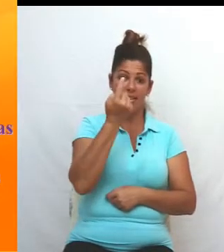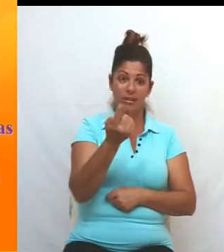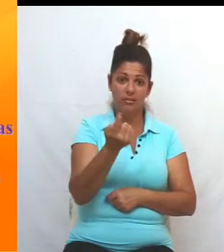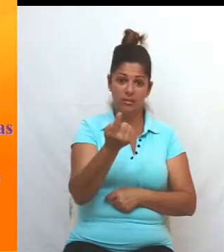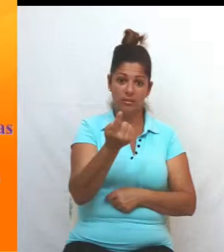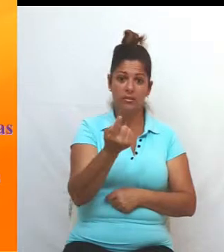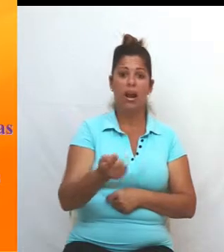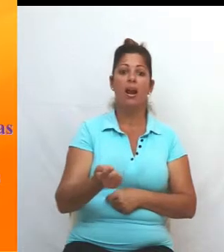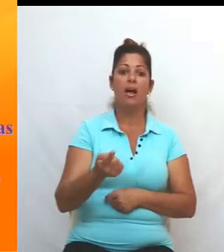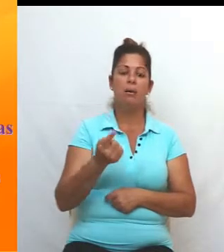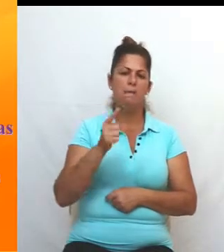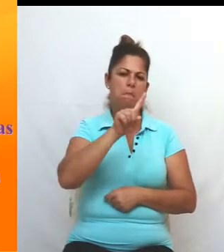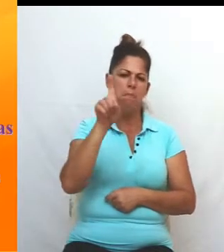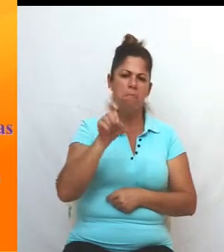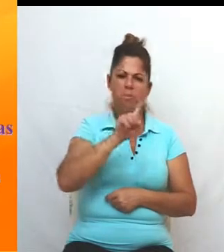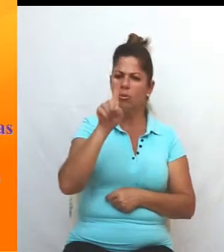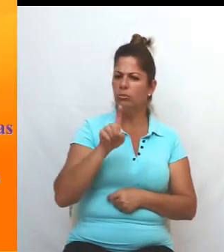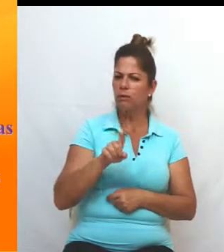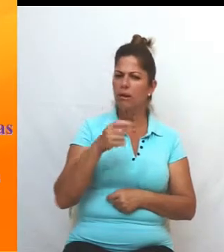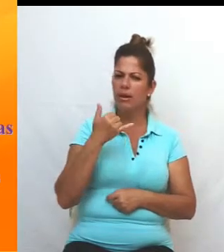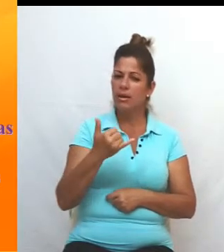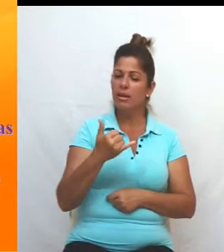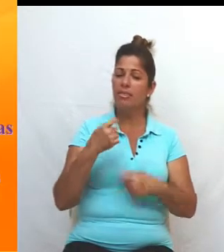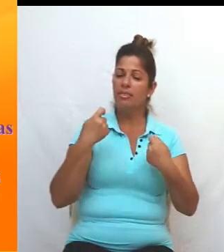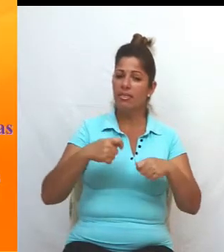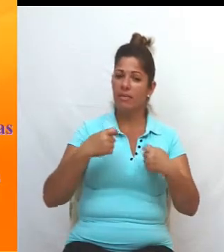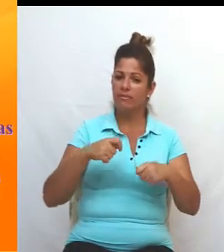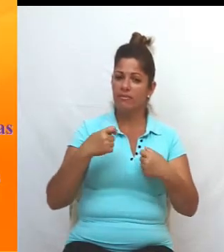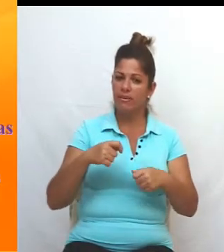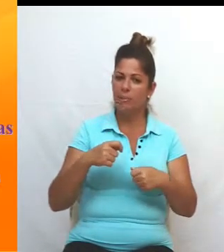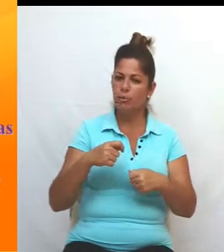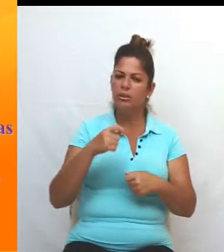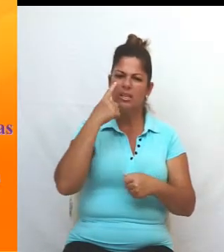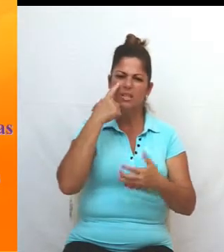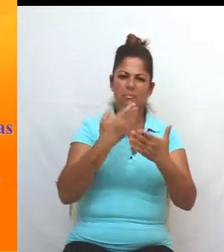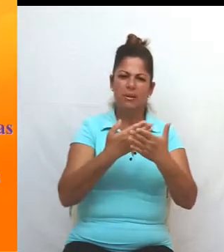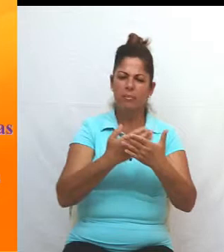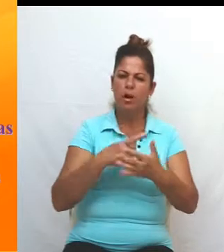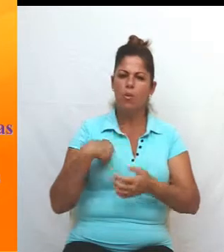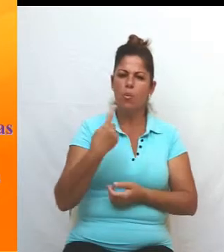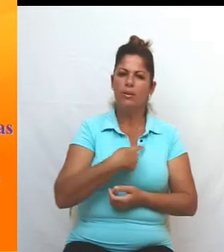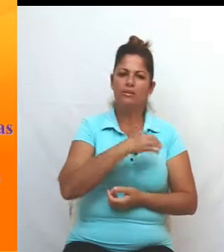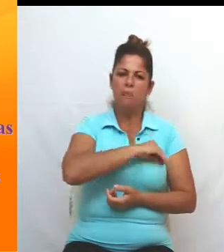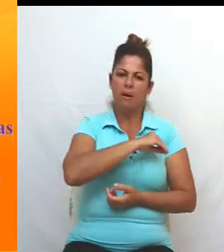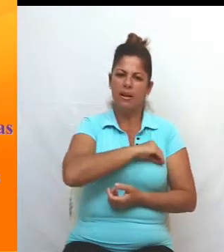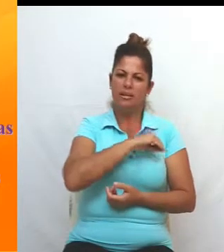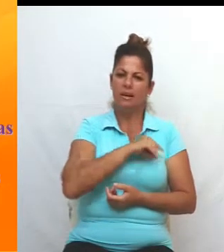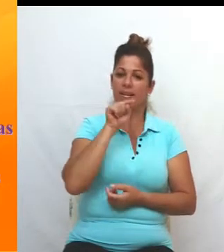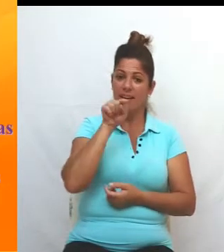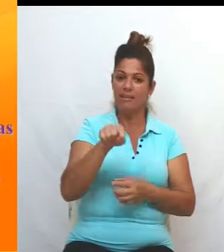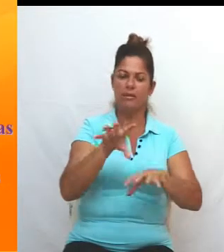identificarlas y cuestionar las si queremos dejar de experimentar el malestar que